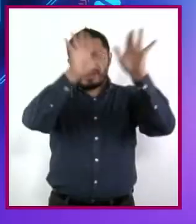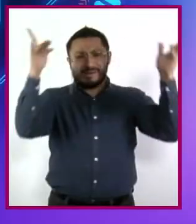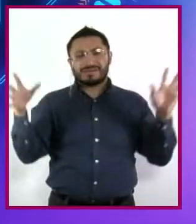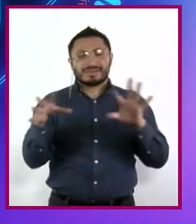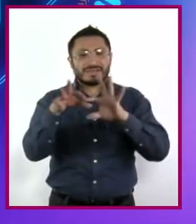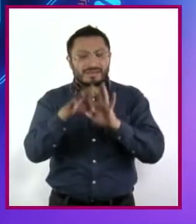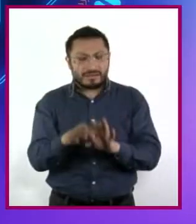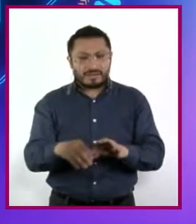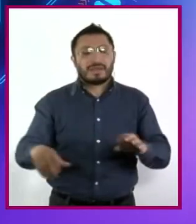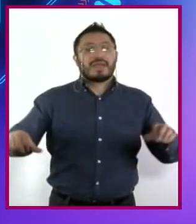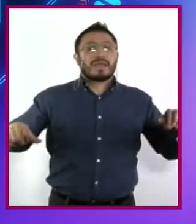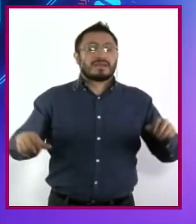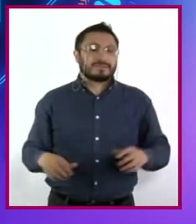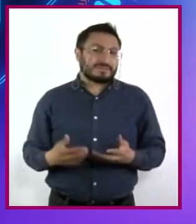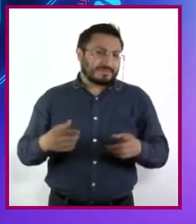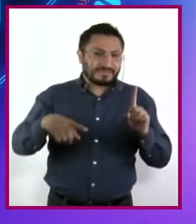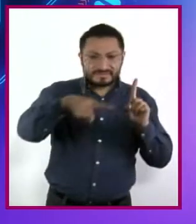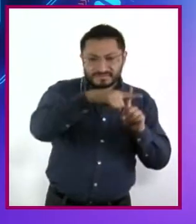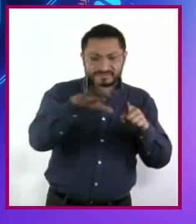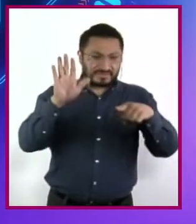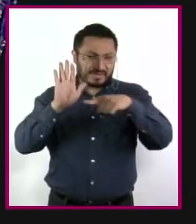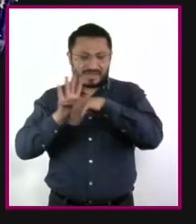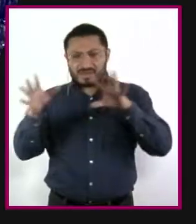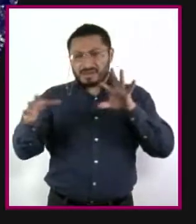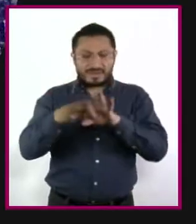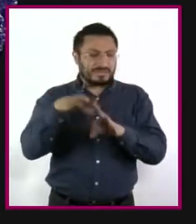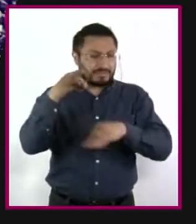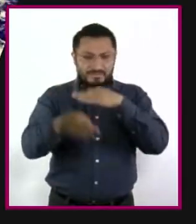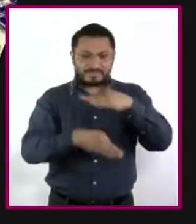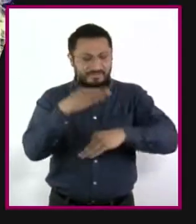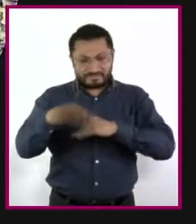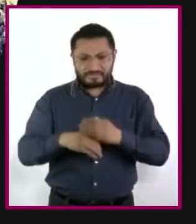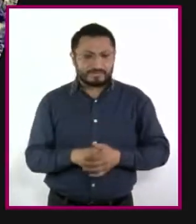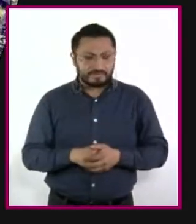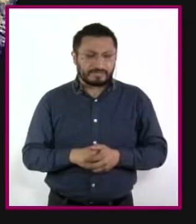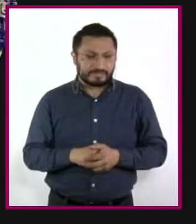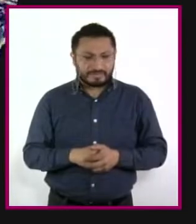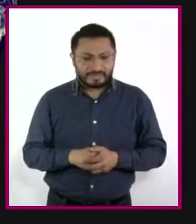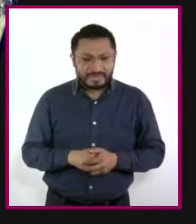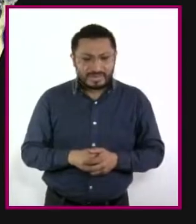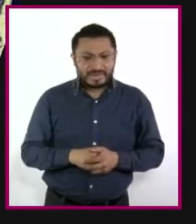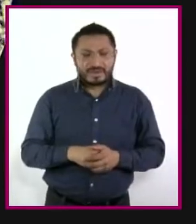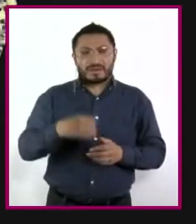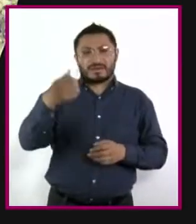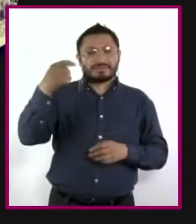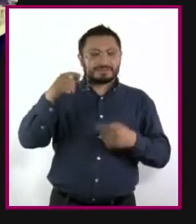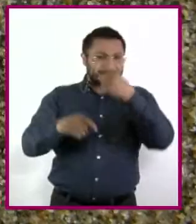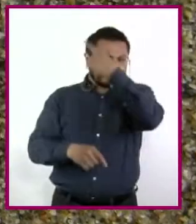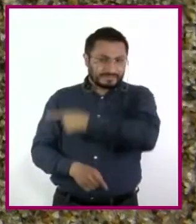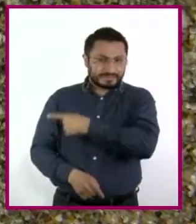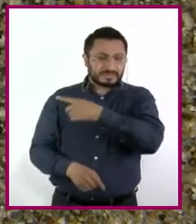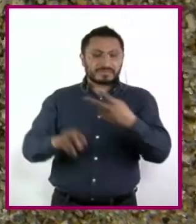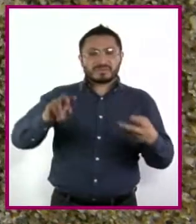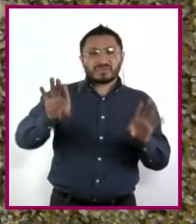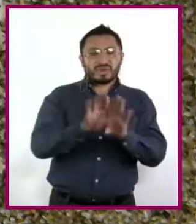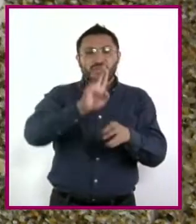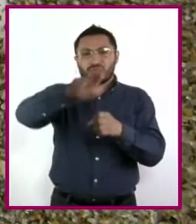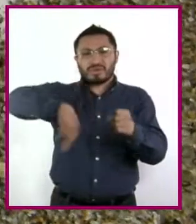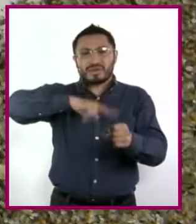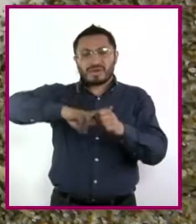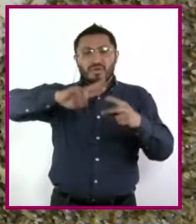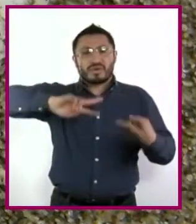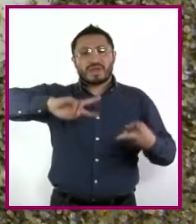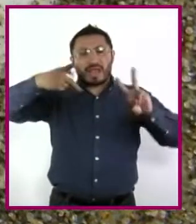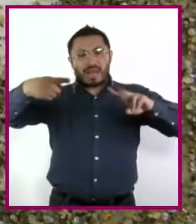activo y lo pasivo, entre muchos ejemplos. El yin y el yang son los opuestos en la naturaleza, pero al mismo